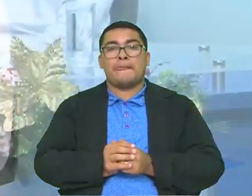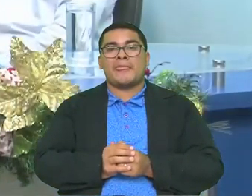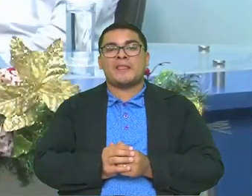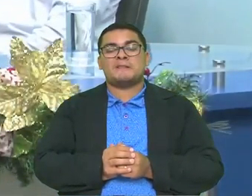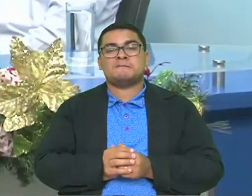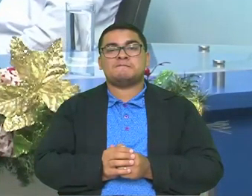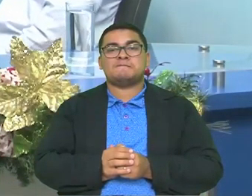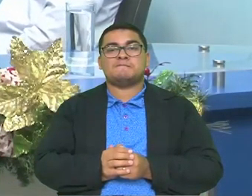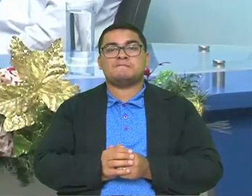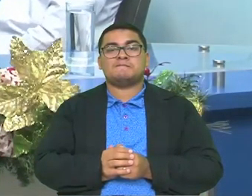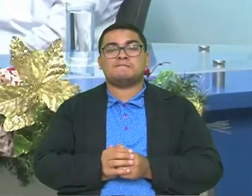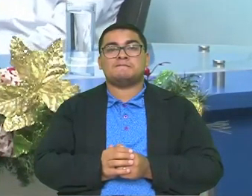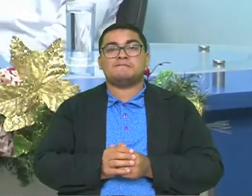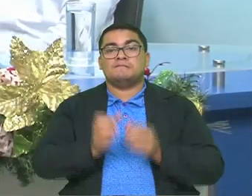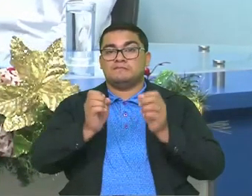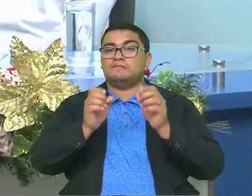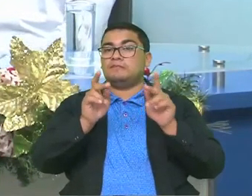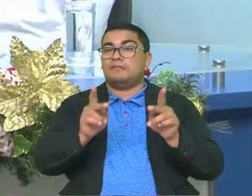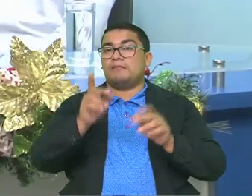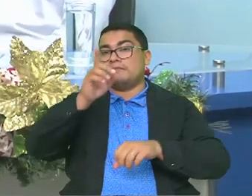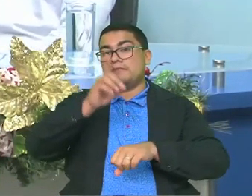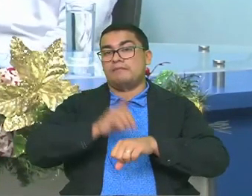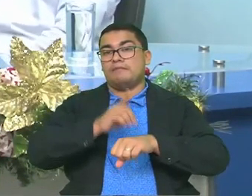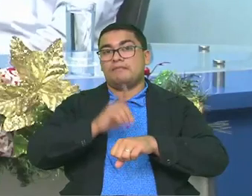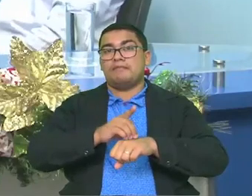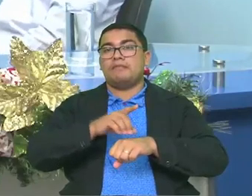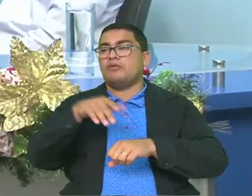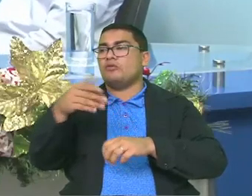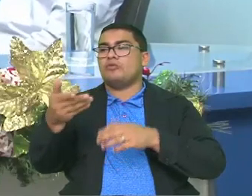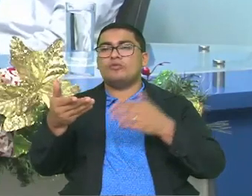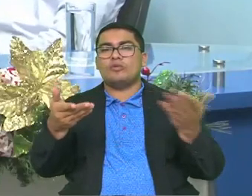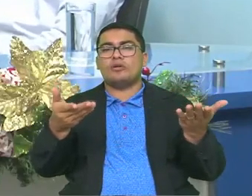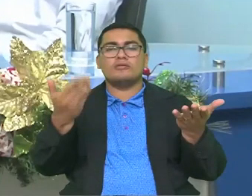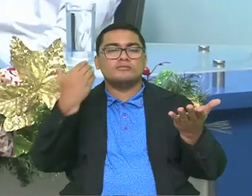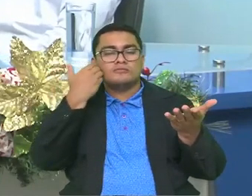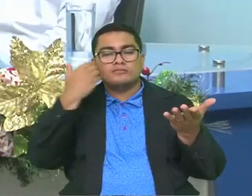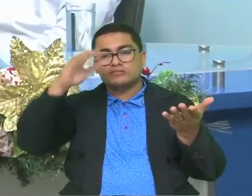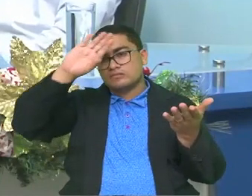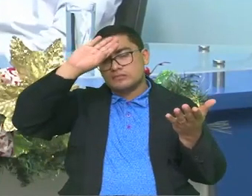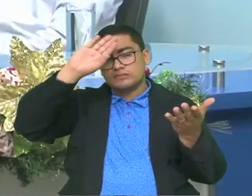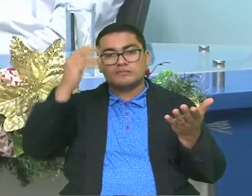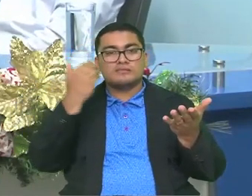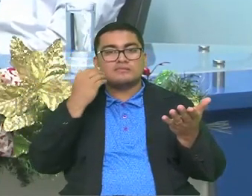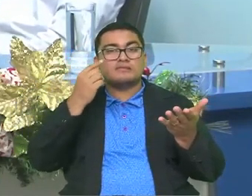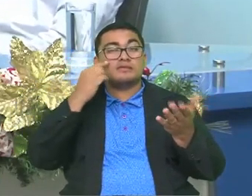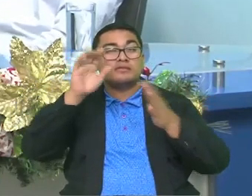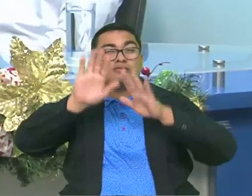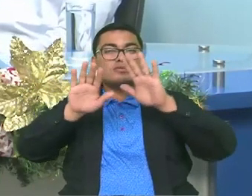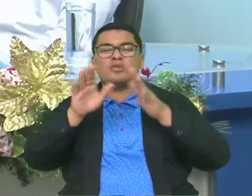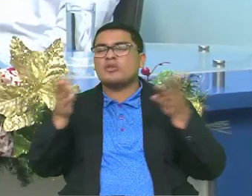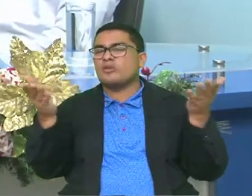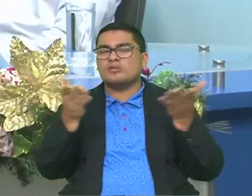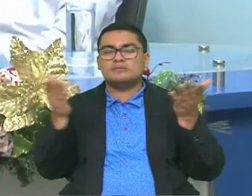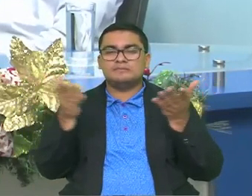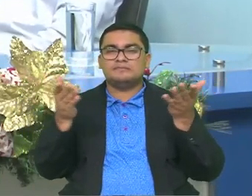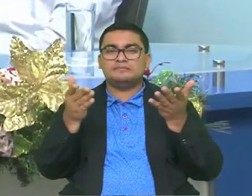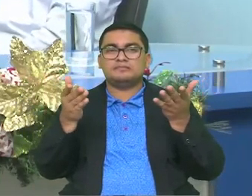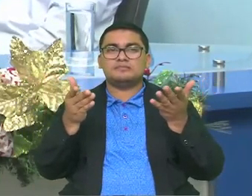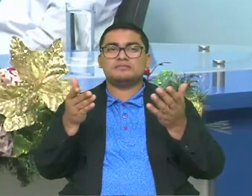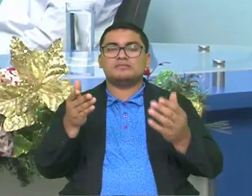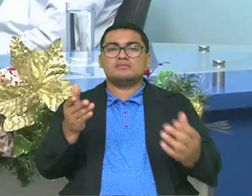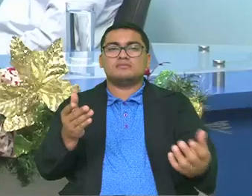manera directa que podamos nosotros decir, a dar esto o evitar esto para que no nos dé el proceso neurítico, se nos hace muy difícil